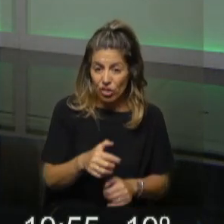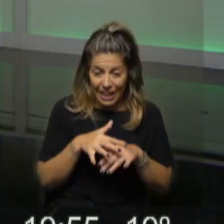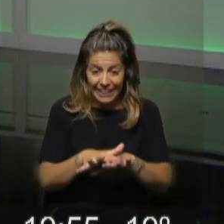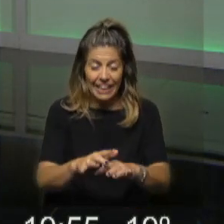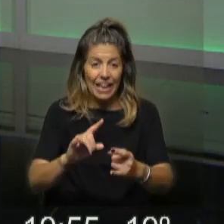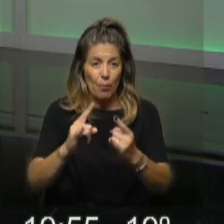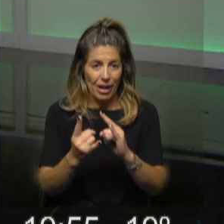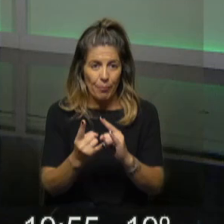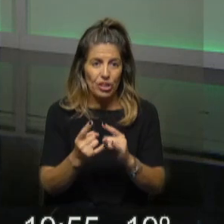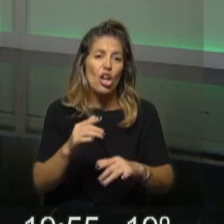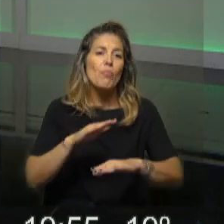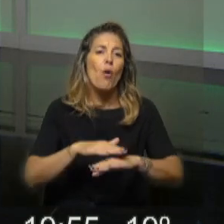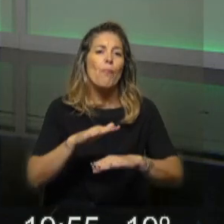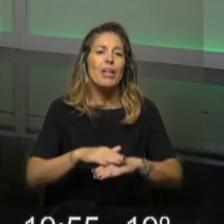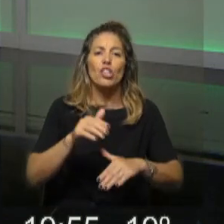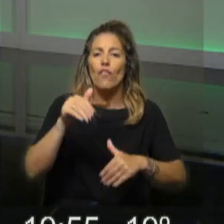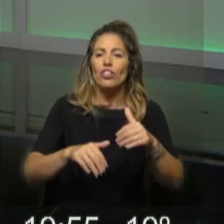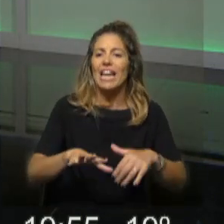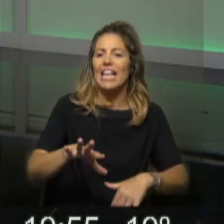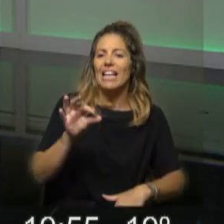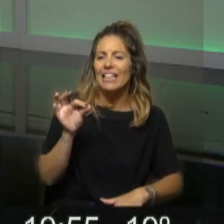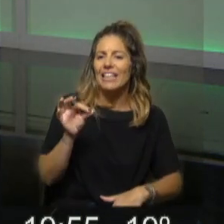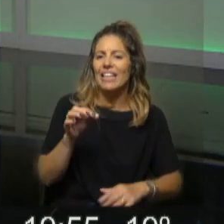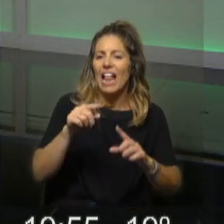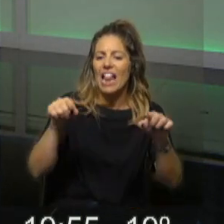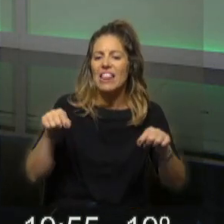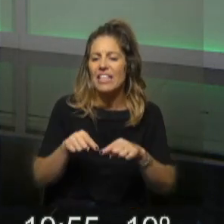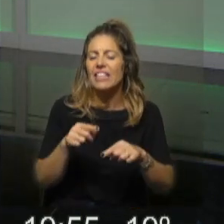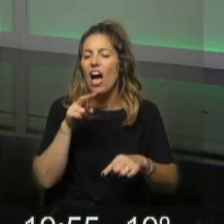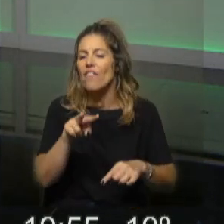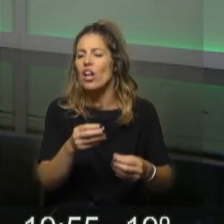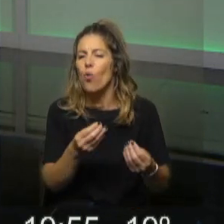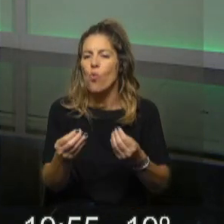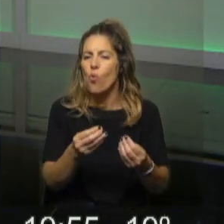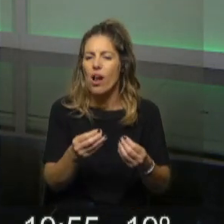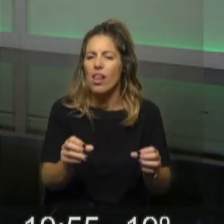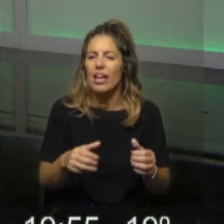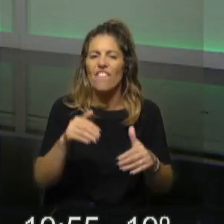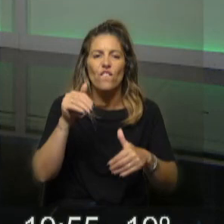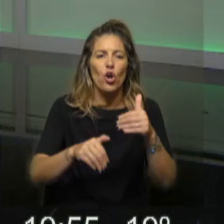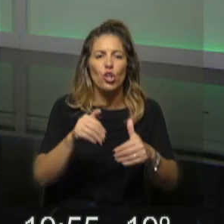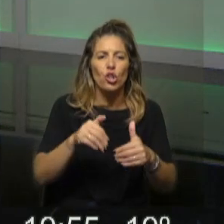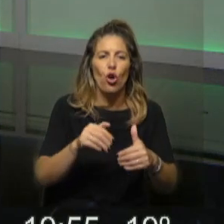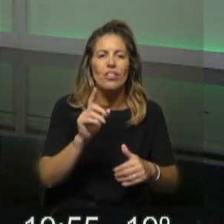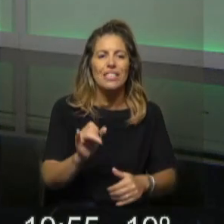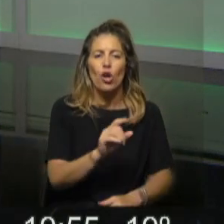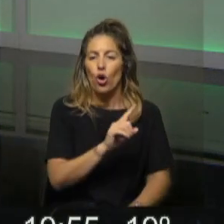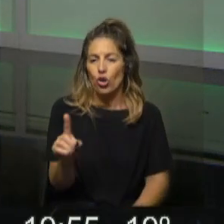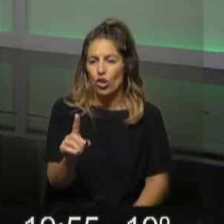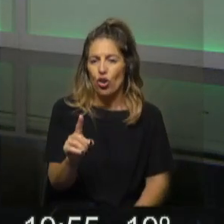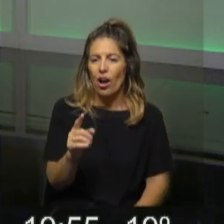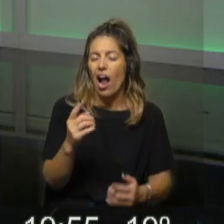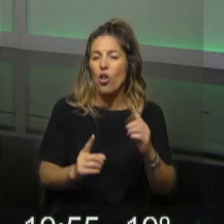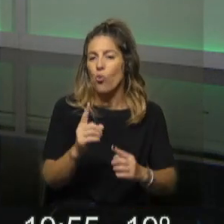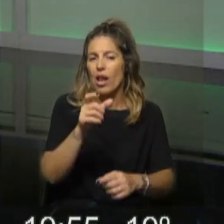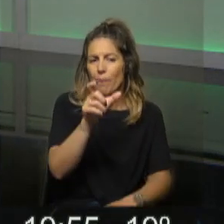legisladoras, poder a la hora de votar y de elegir determinadas listas, saber cuáles fueron las que votó o no votó